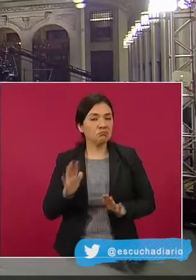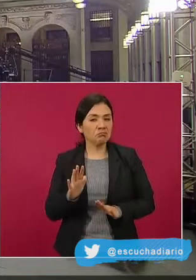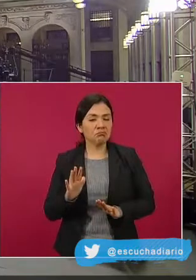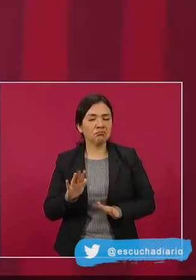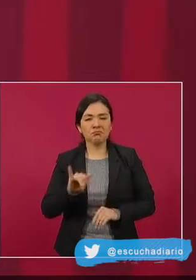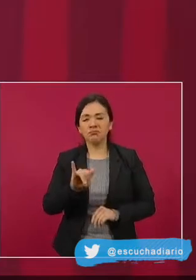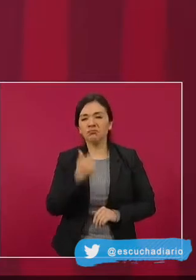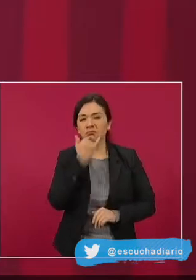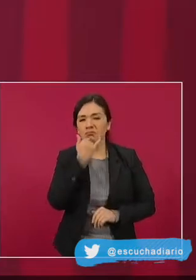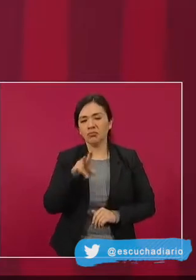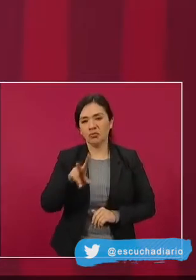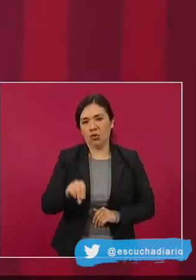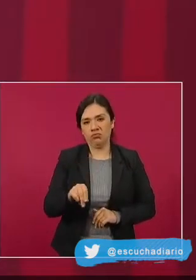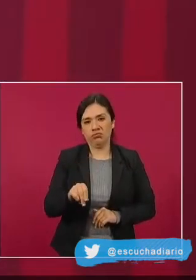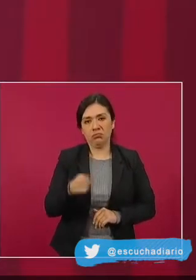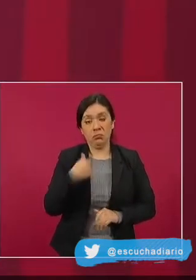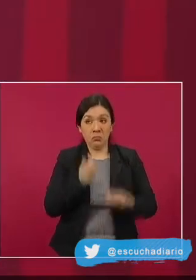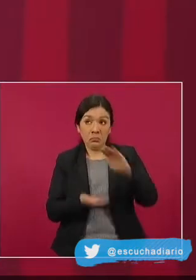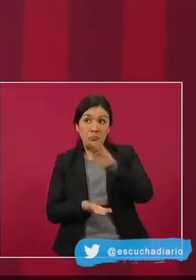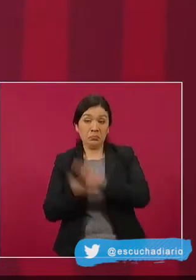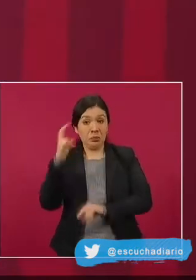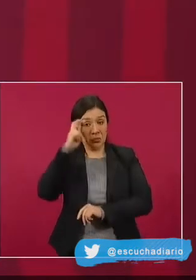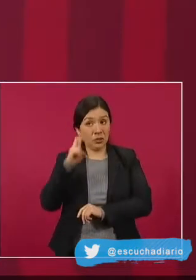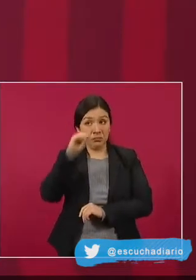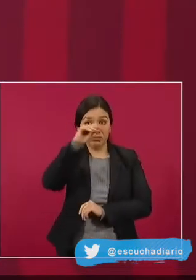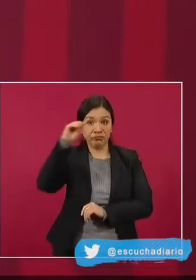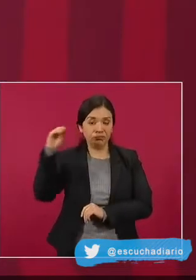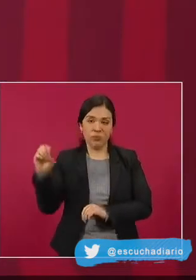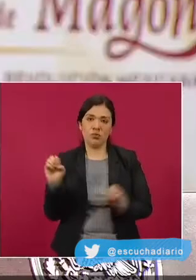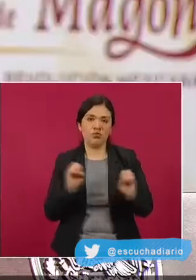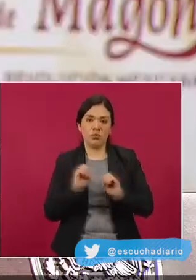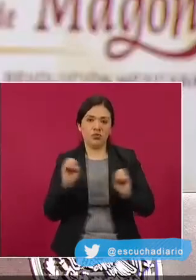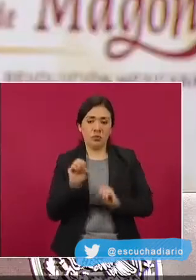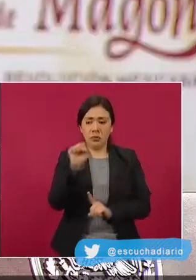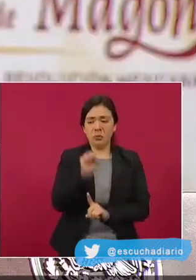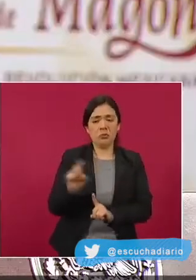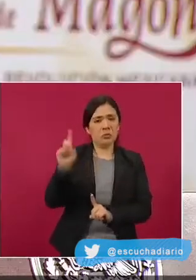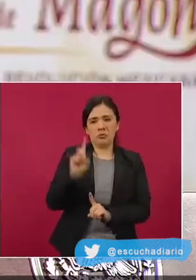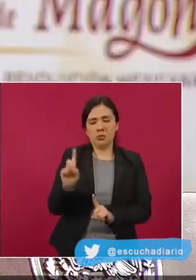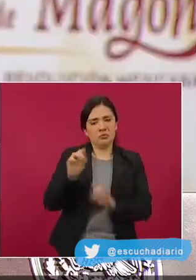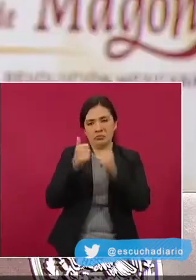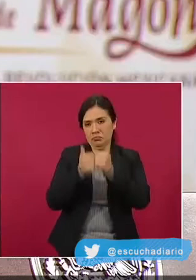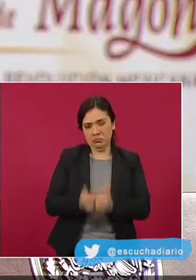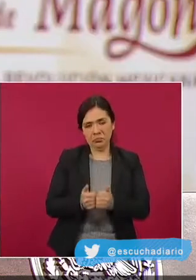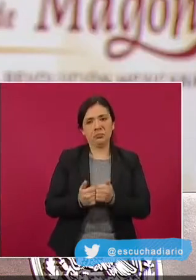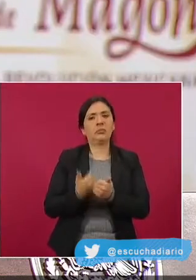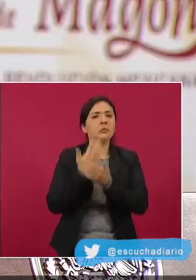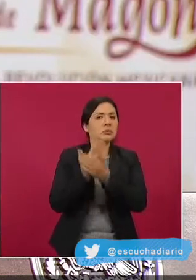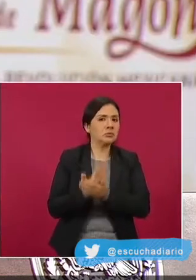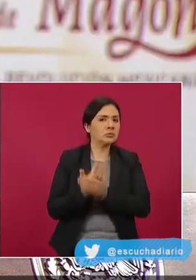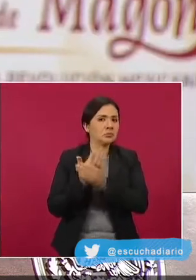No vamos a la gira. El fin de semana vamos a esperarnos